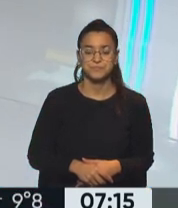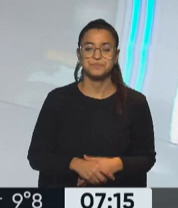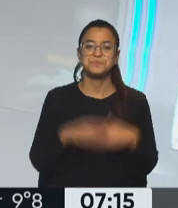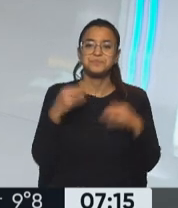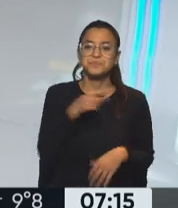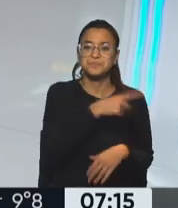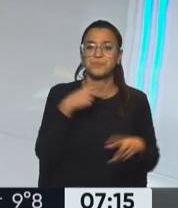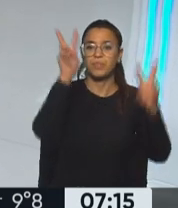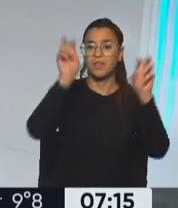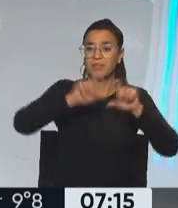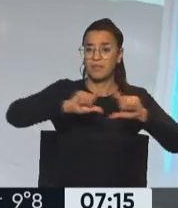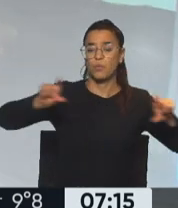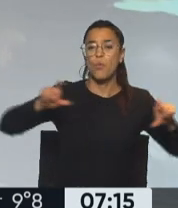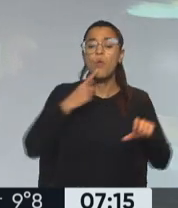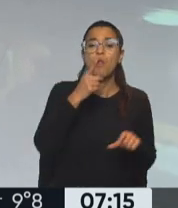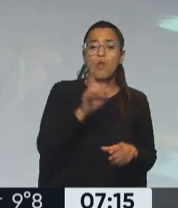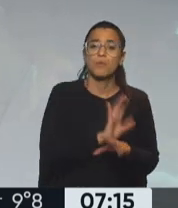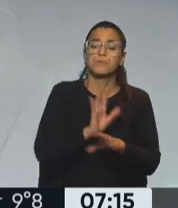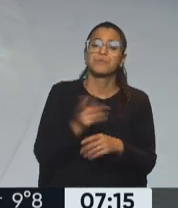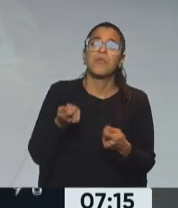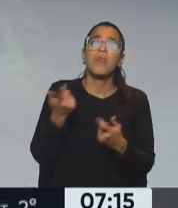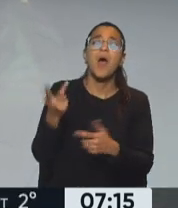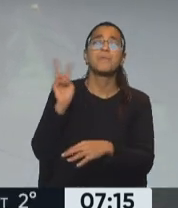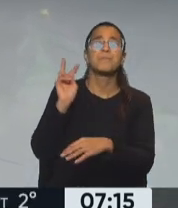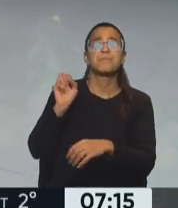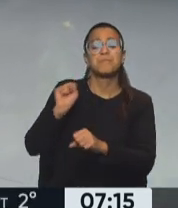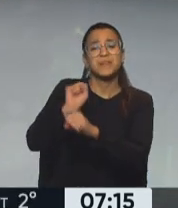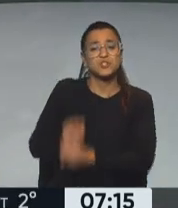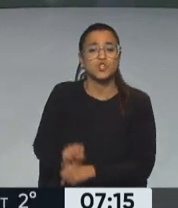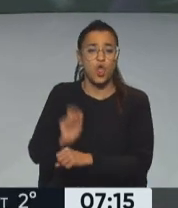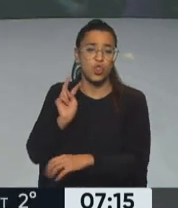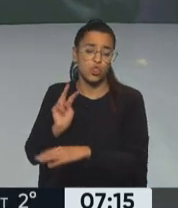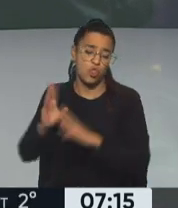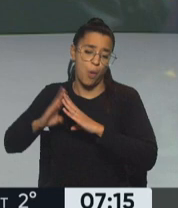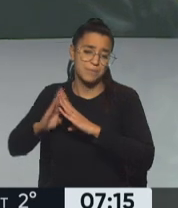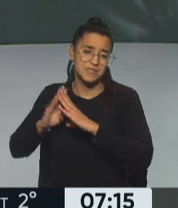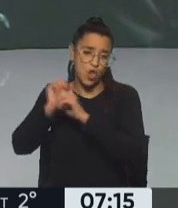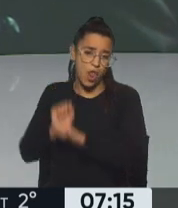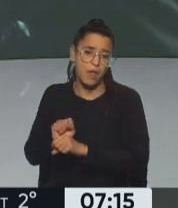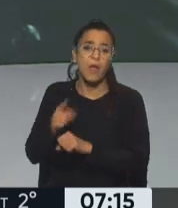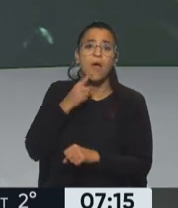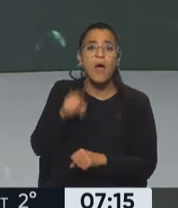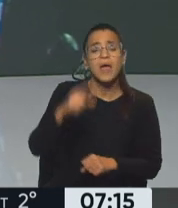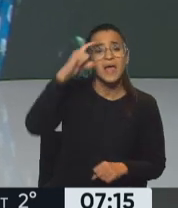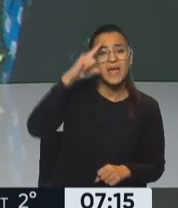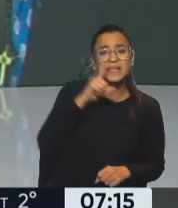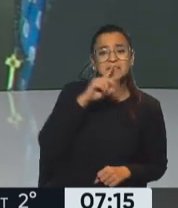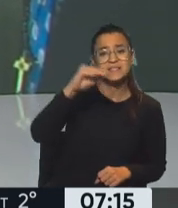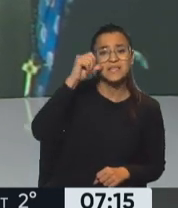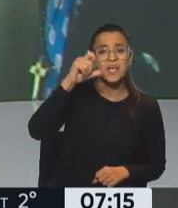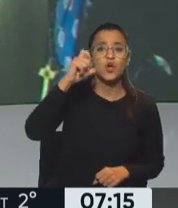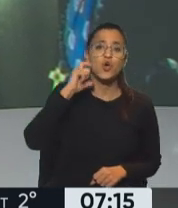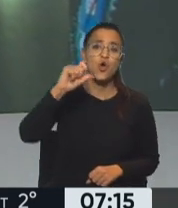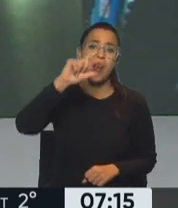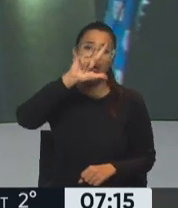bien, y ese es el título, ¿eh? Se le ha otorgado prisión domiciliaria al represor Echecolatz. Pero atención, porque la noticia también